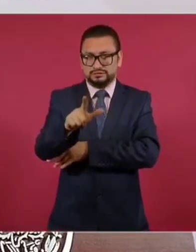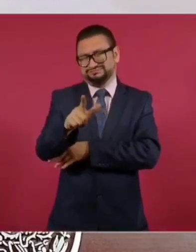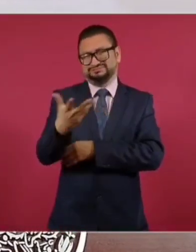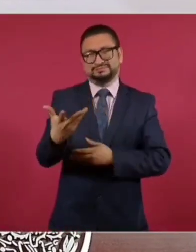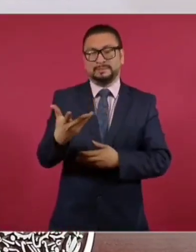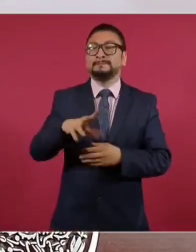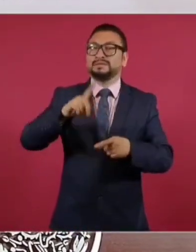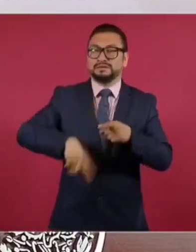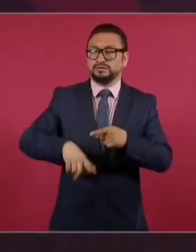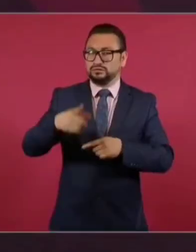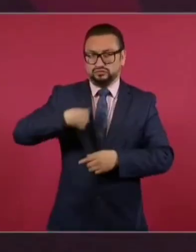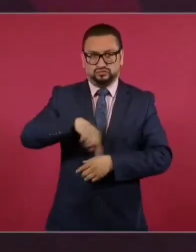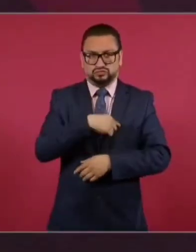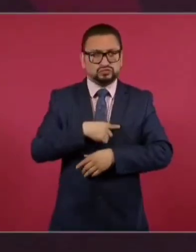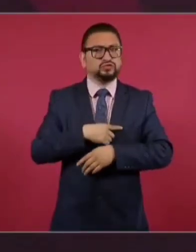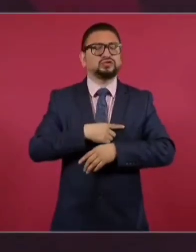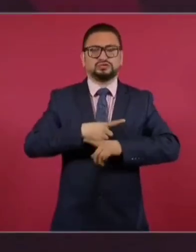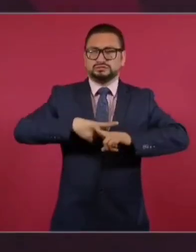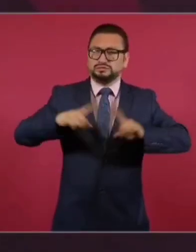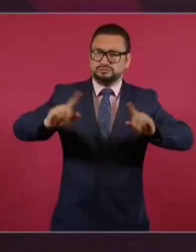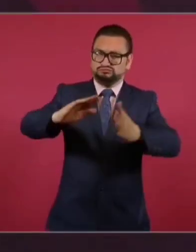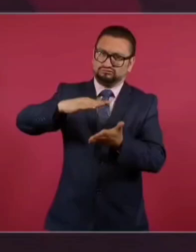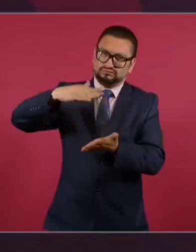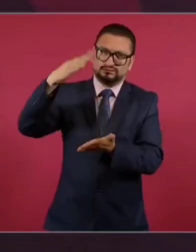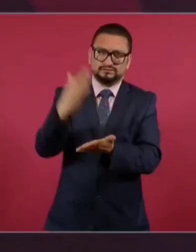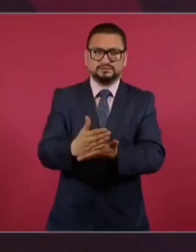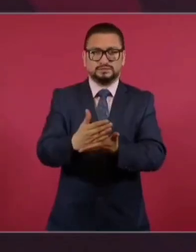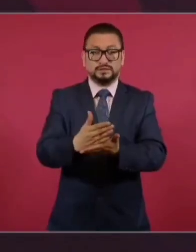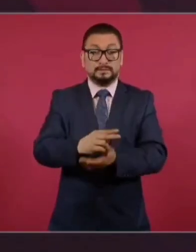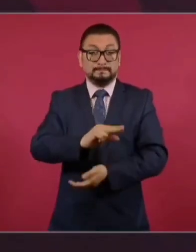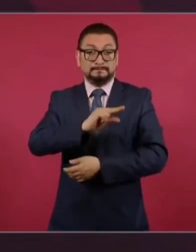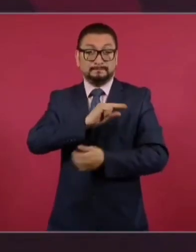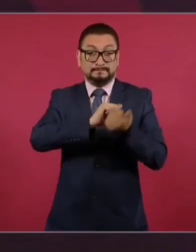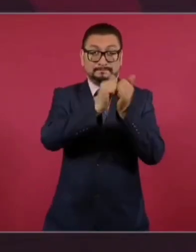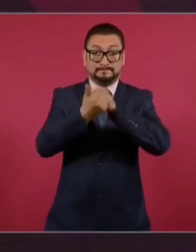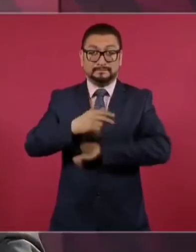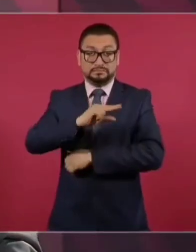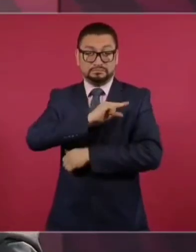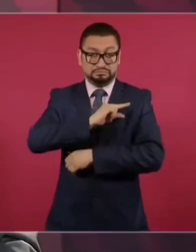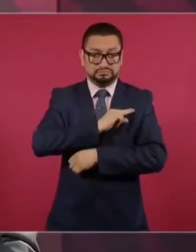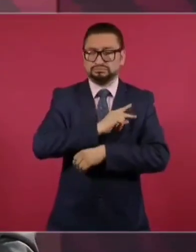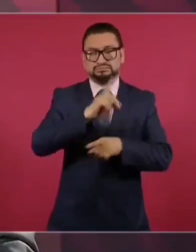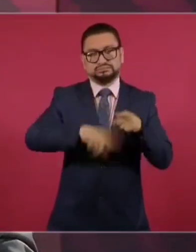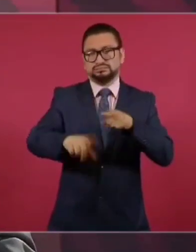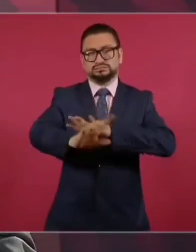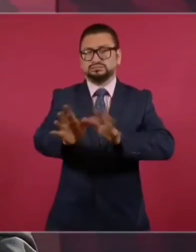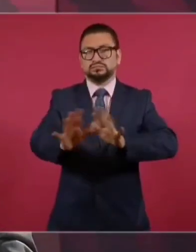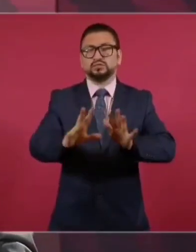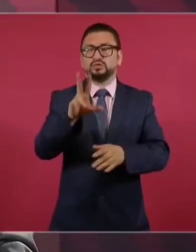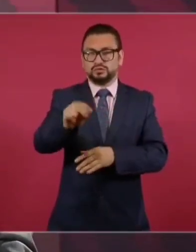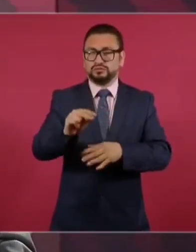hicimos fue detener las privatizaciones y rescatar